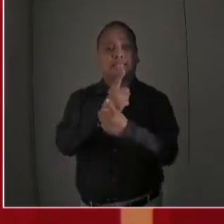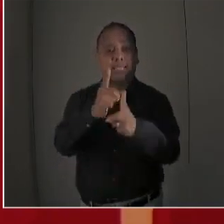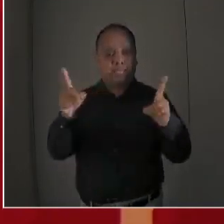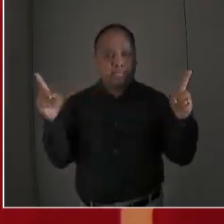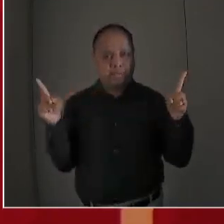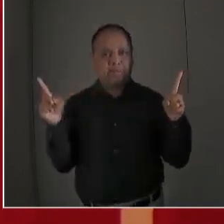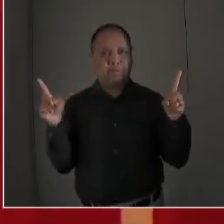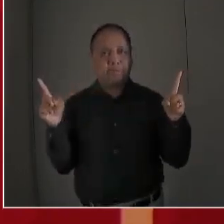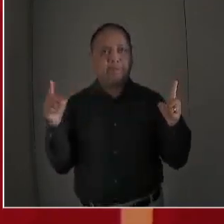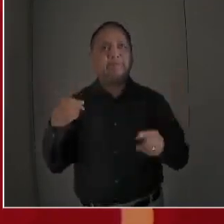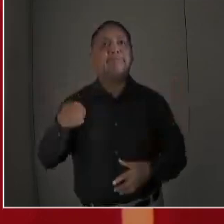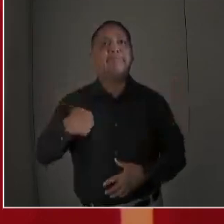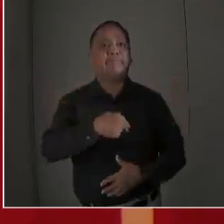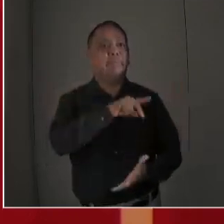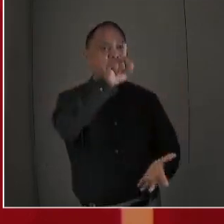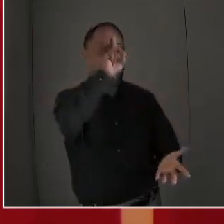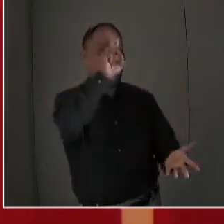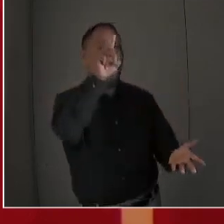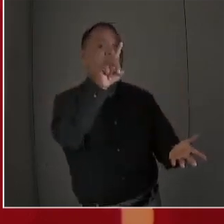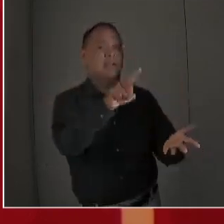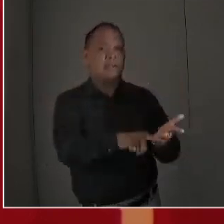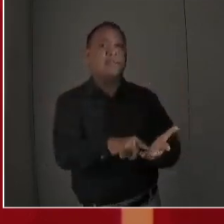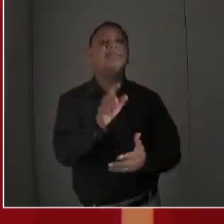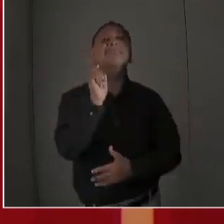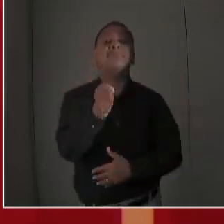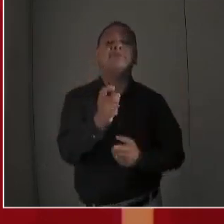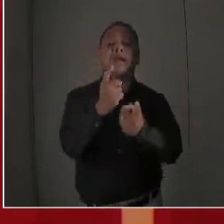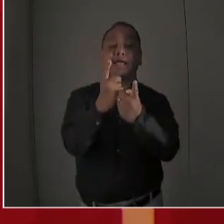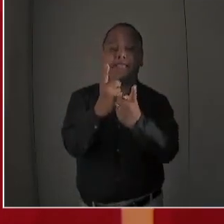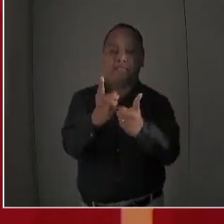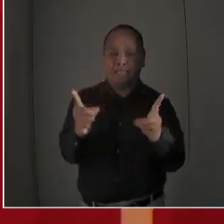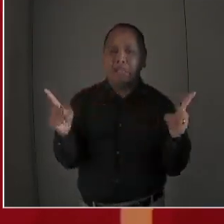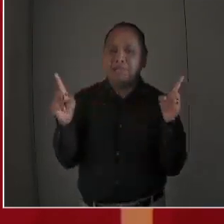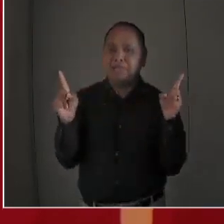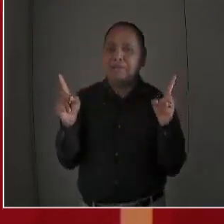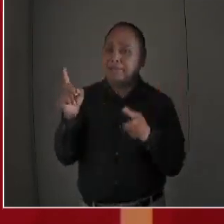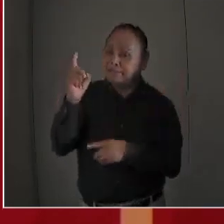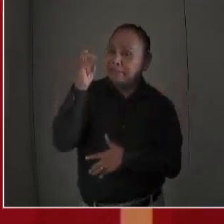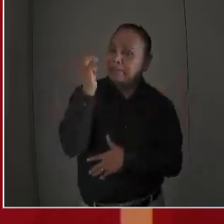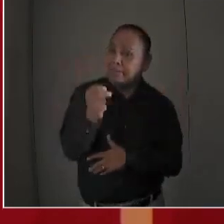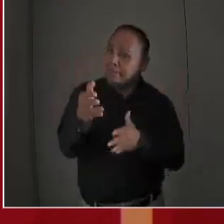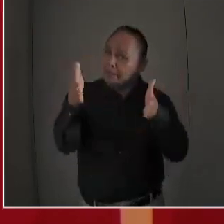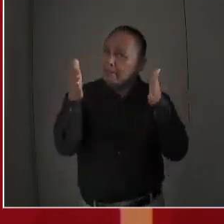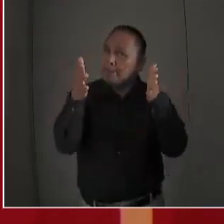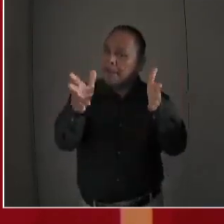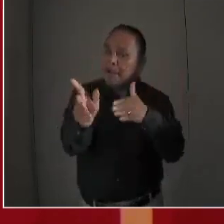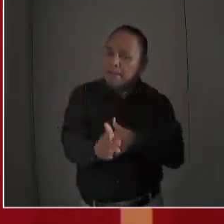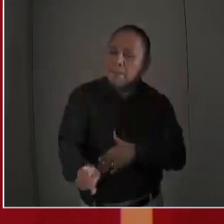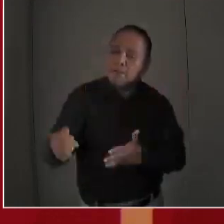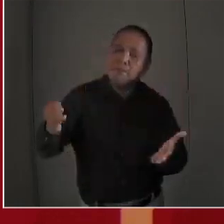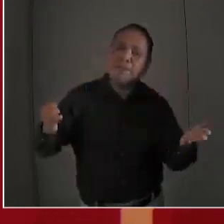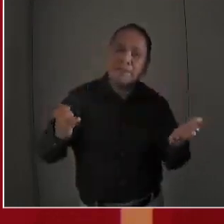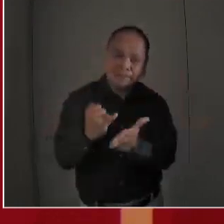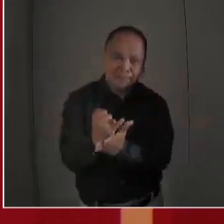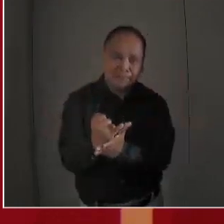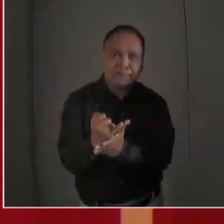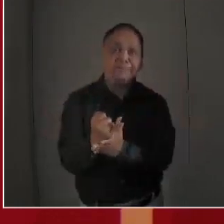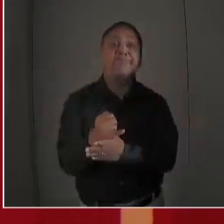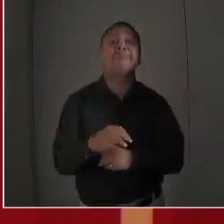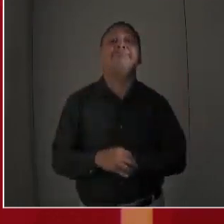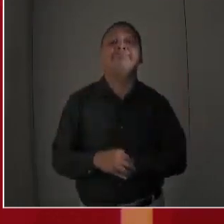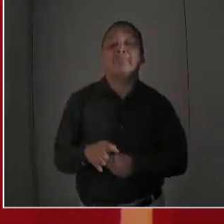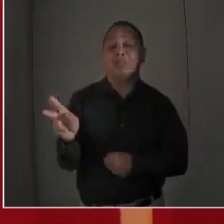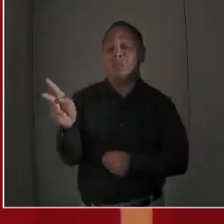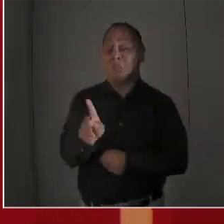Nosotros creemos en la democracia y la democracia es la decisión del pueblo, que el pueblo